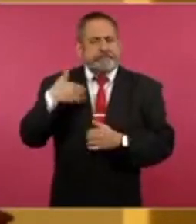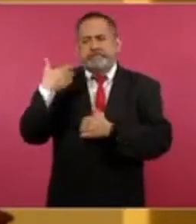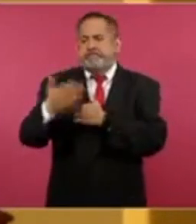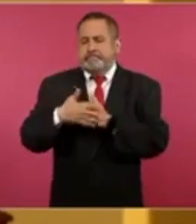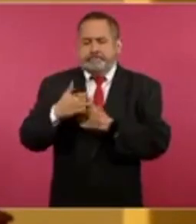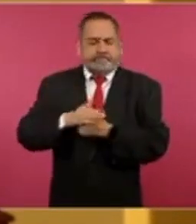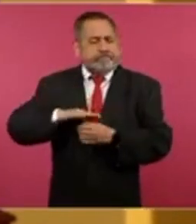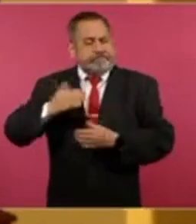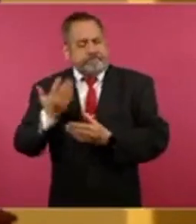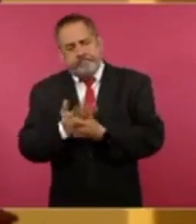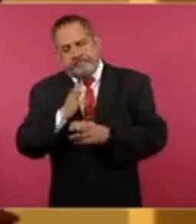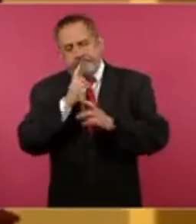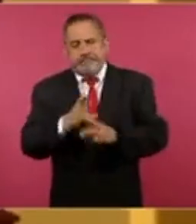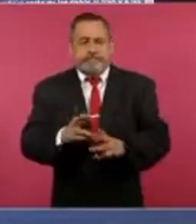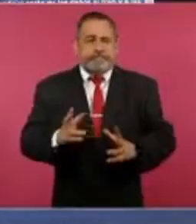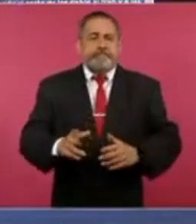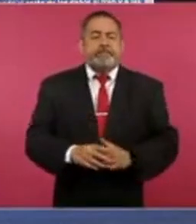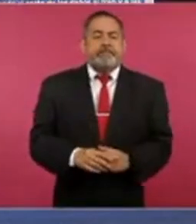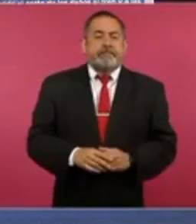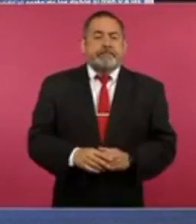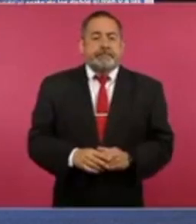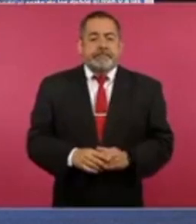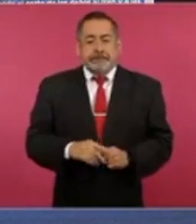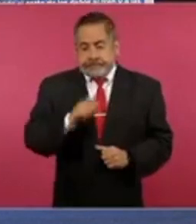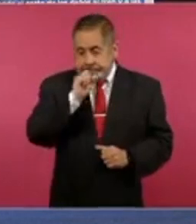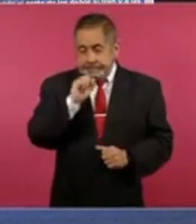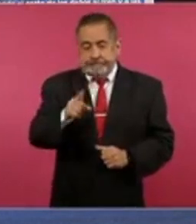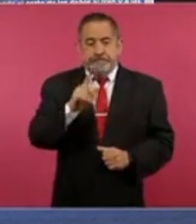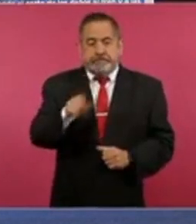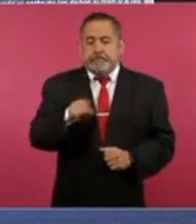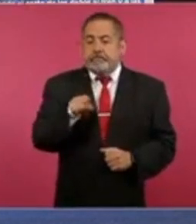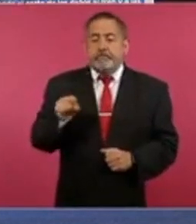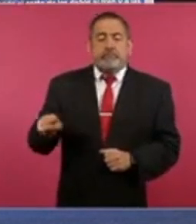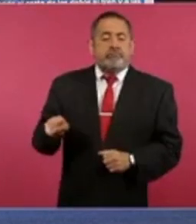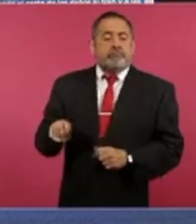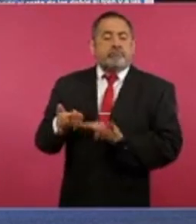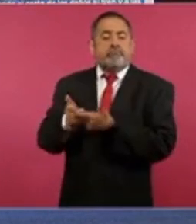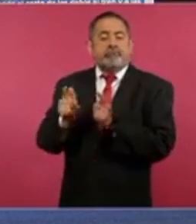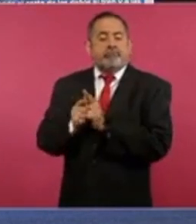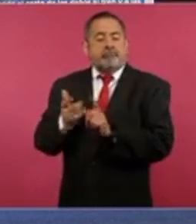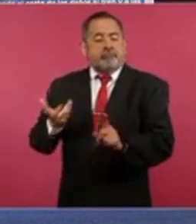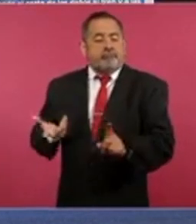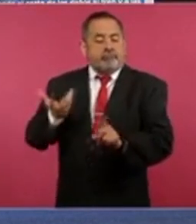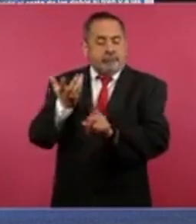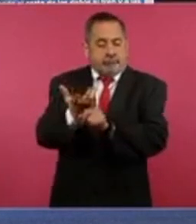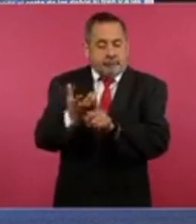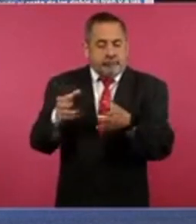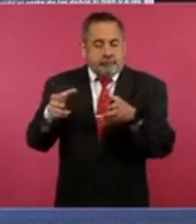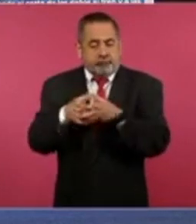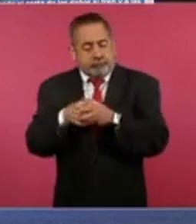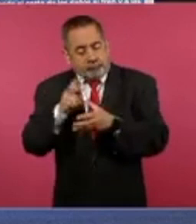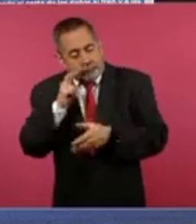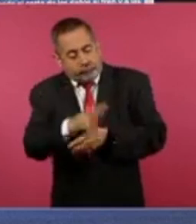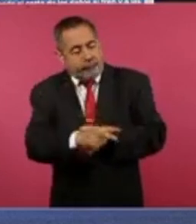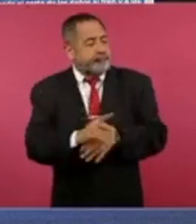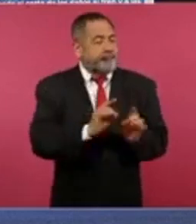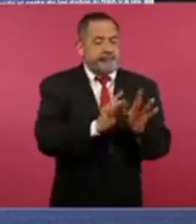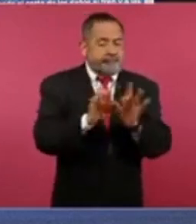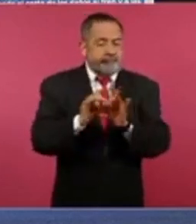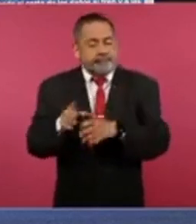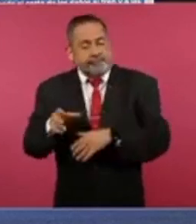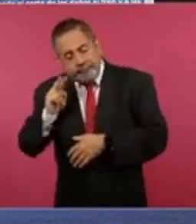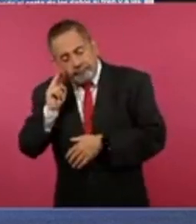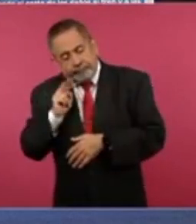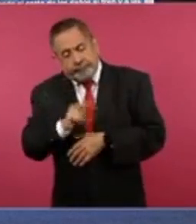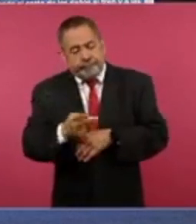su carpeta de investigación. También se integró la comisión dictaminadora para incidentes, que también el